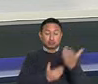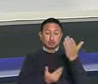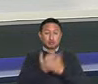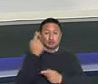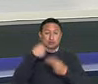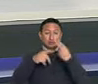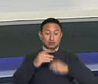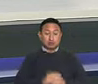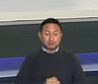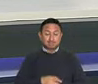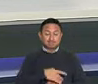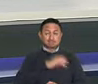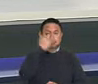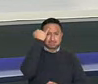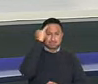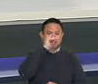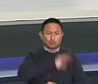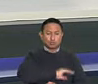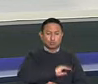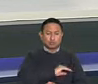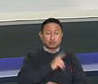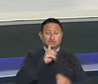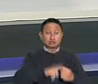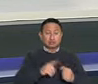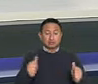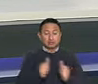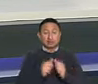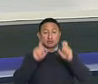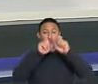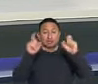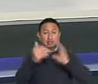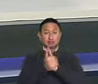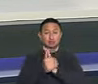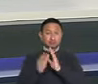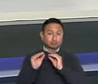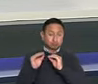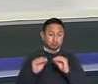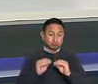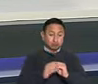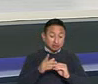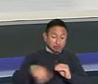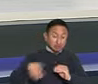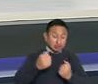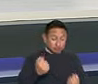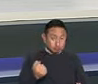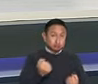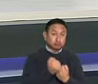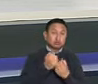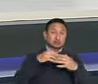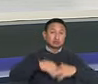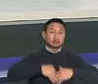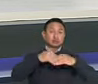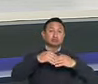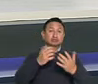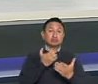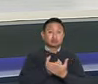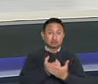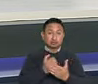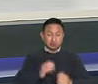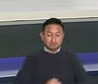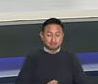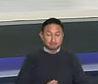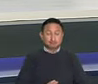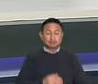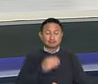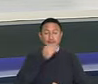una iniciativa del municipio de Quito junto a empresas privadas que brindaron capacitación con el fin de fortalecer la reactivación a lo largo y plazo, por supuesto, de